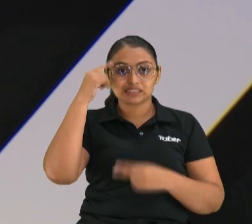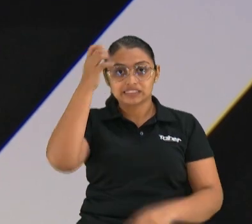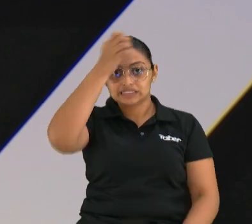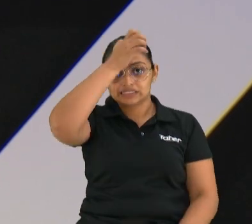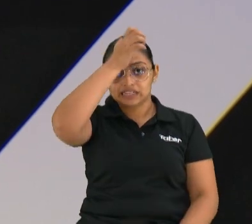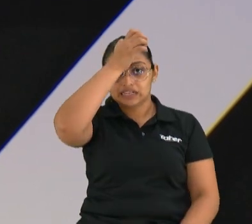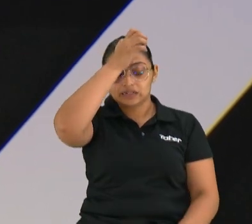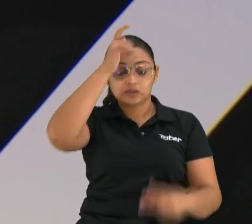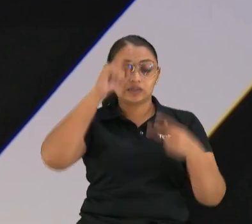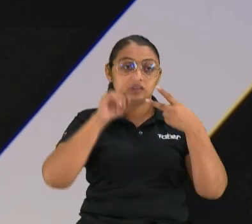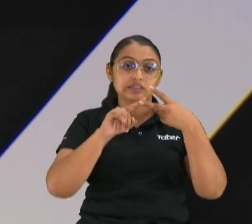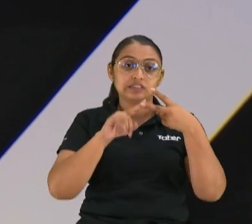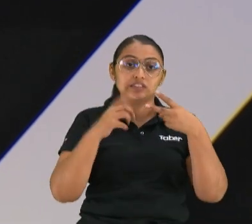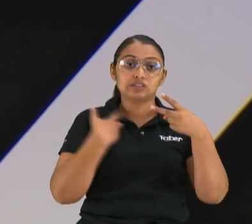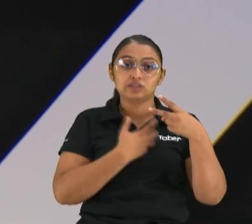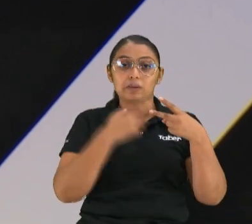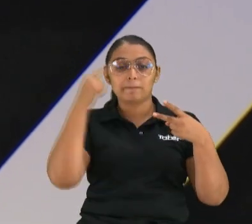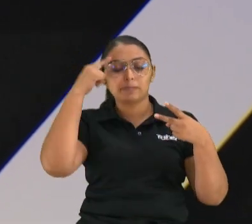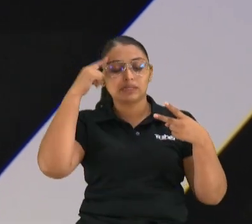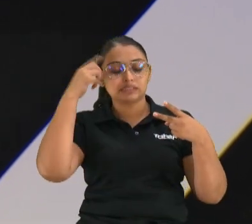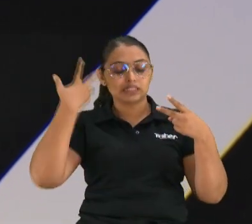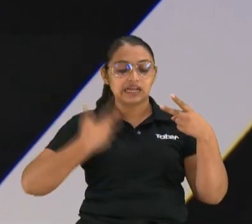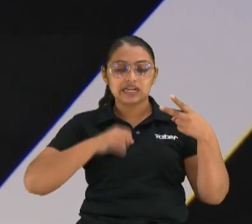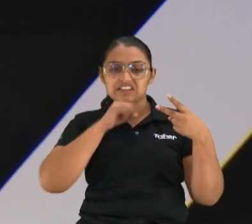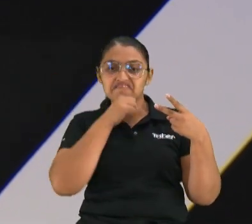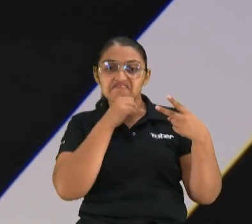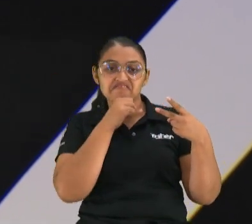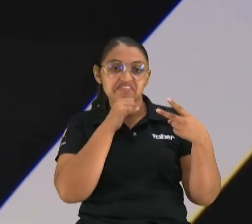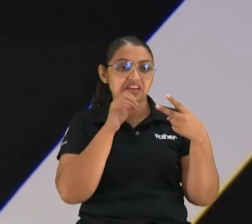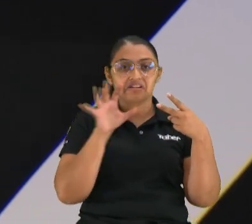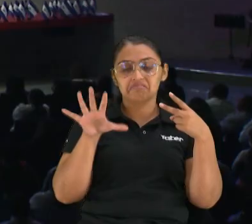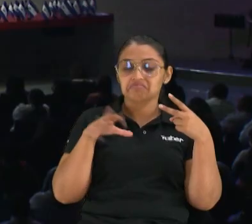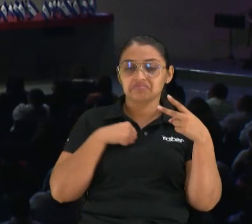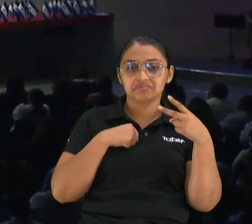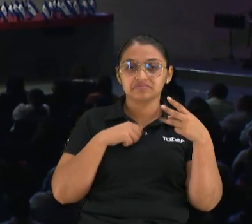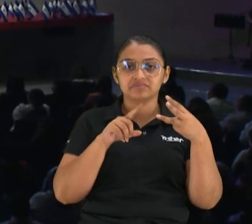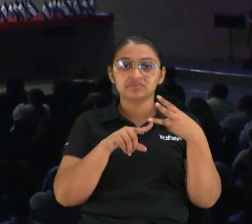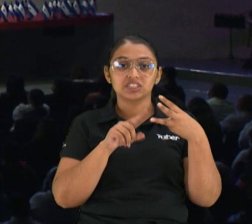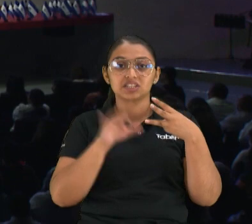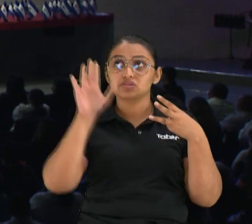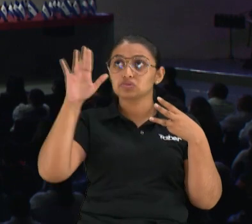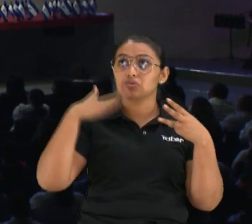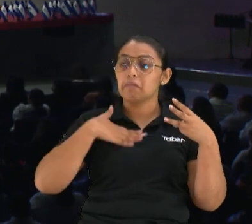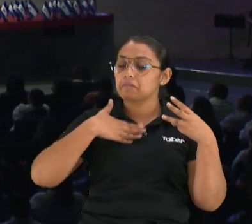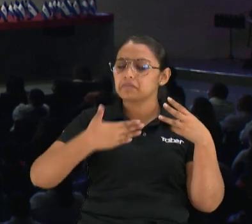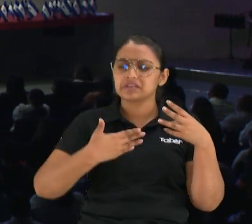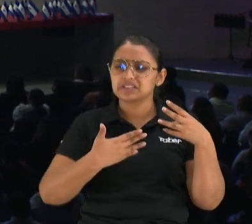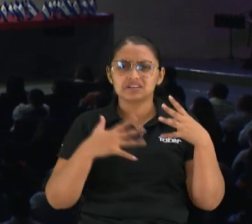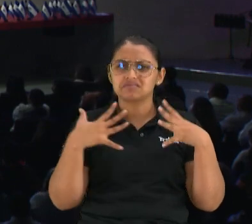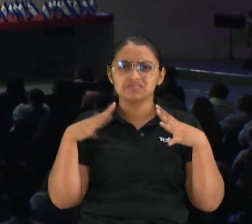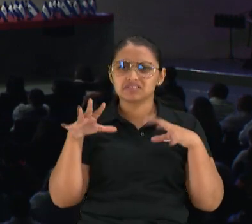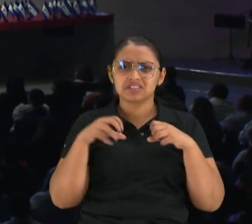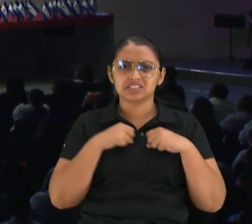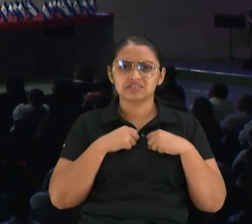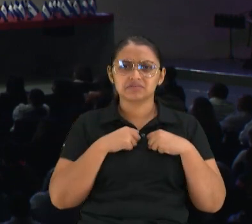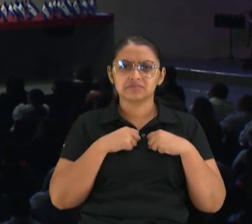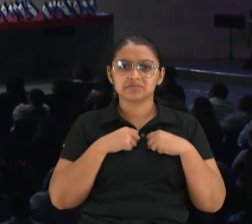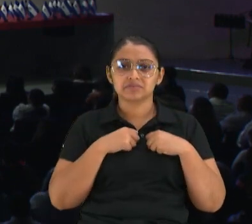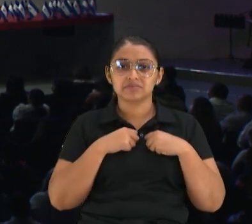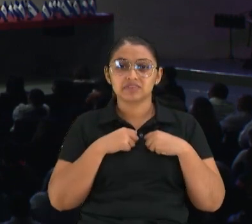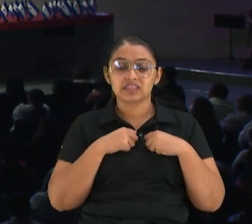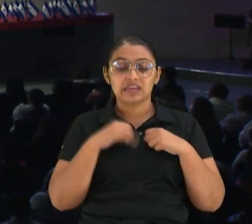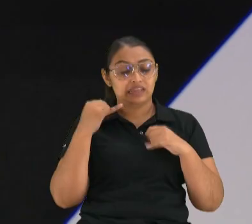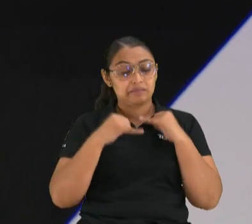está pasando Me estoy poniendo viejo rechazar el evangelio de Cristo resistir su misericordia y hasta la grabé aborrecer la luz